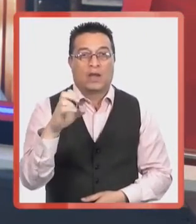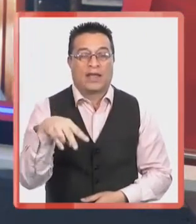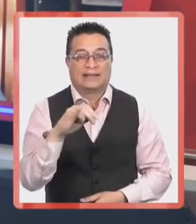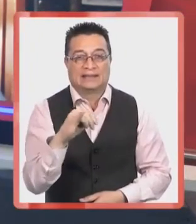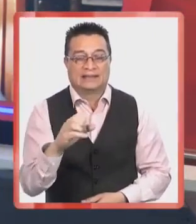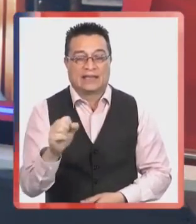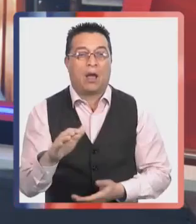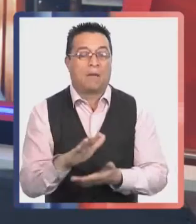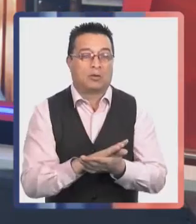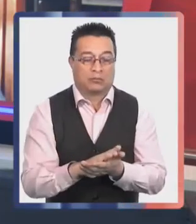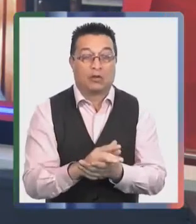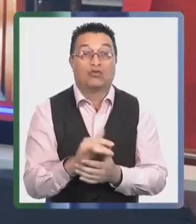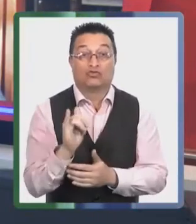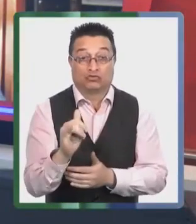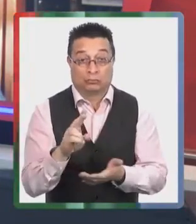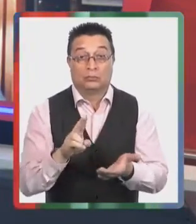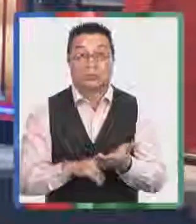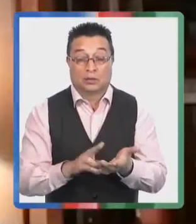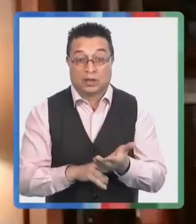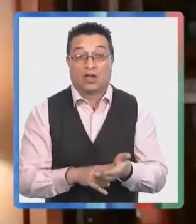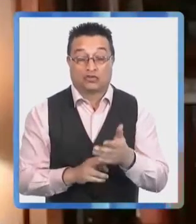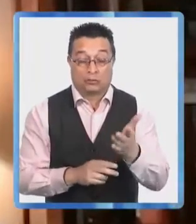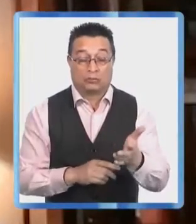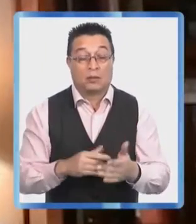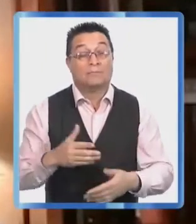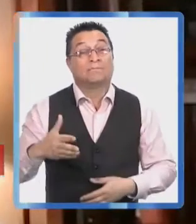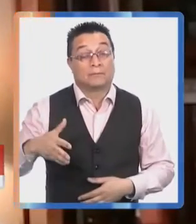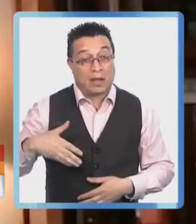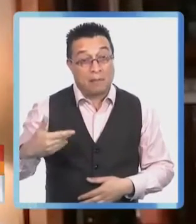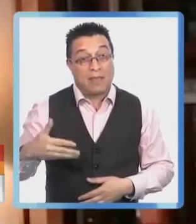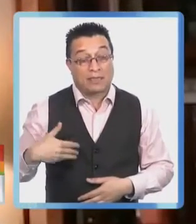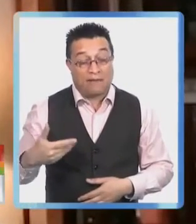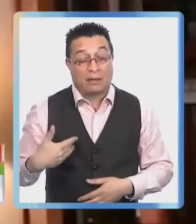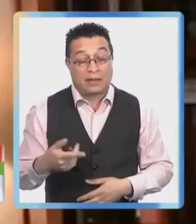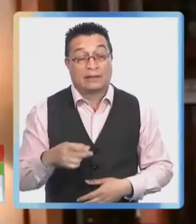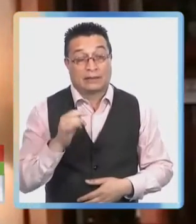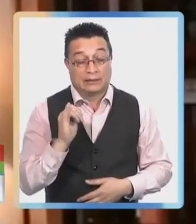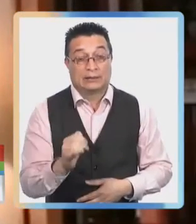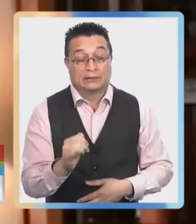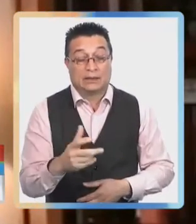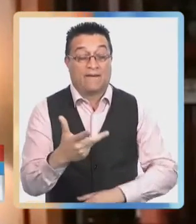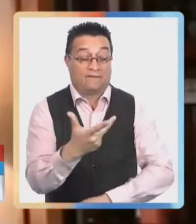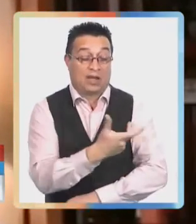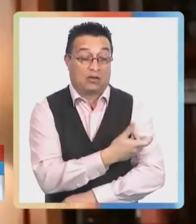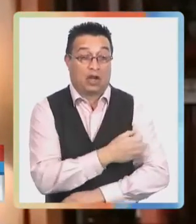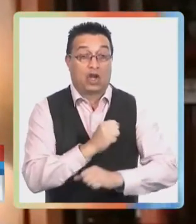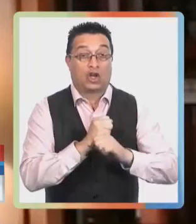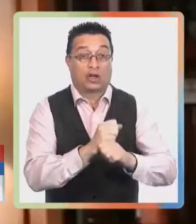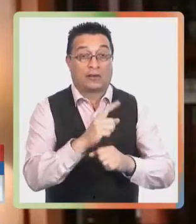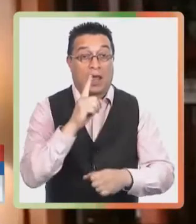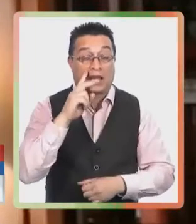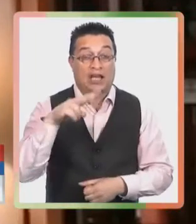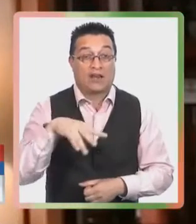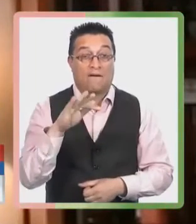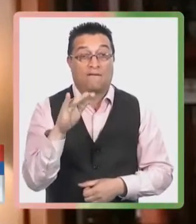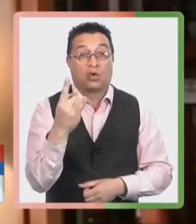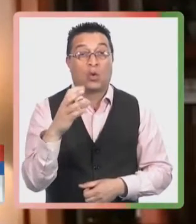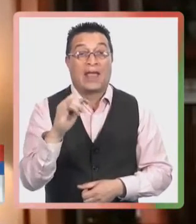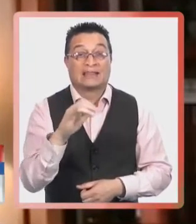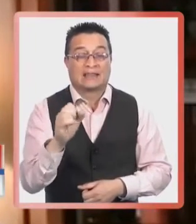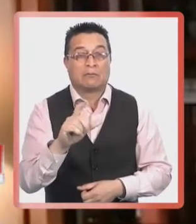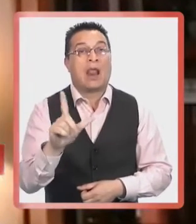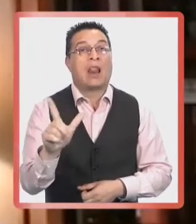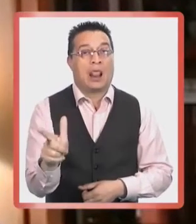ejemplo. Tienes toda la razón. Y desgraciadamente, la vacunación contra la influenza sí que está